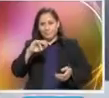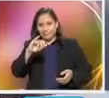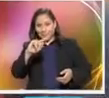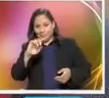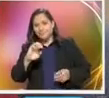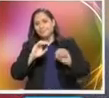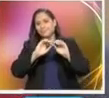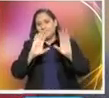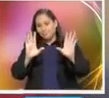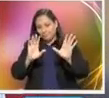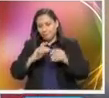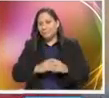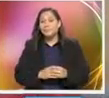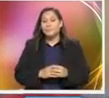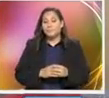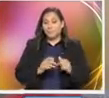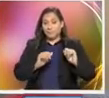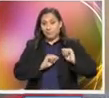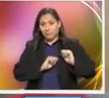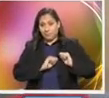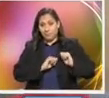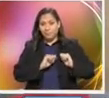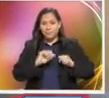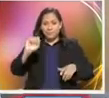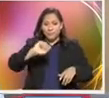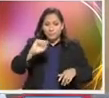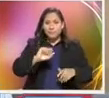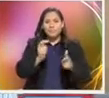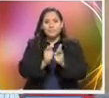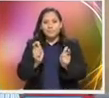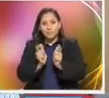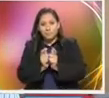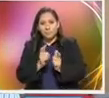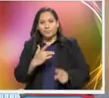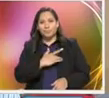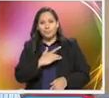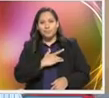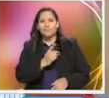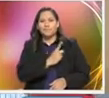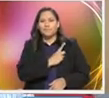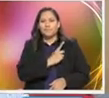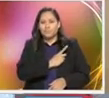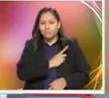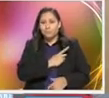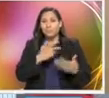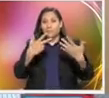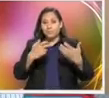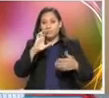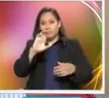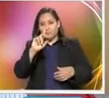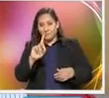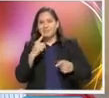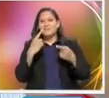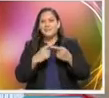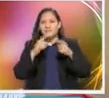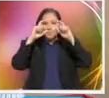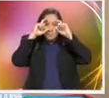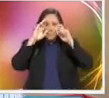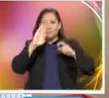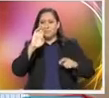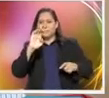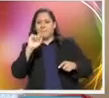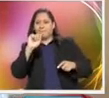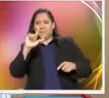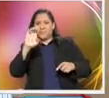En efecto, el Sargento Pimienta y el Club de los Corazones Solitarios es el octavo disco de los Beatles. Hay quien